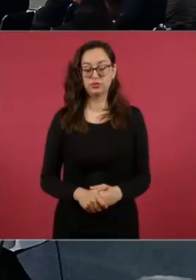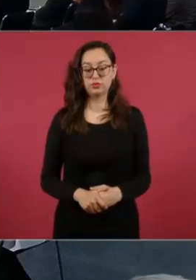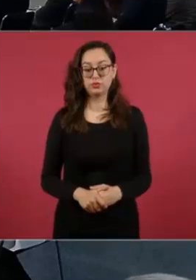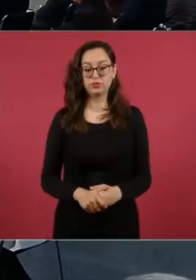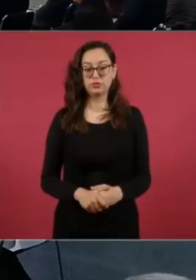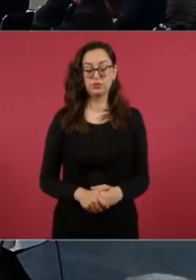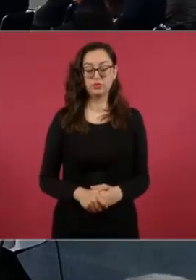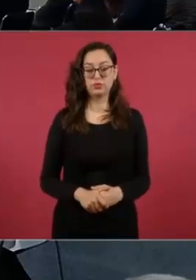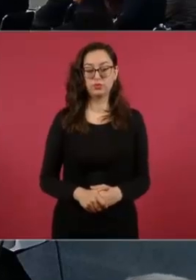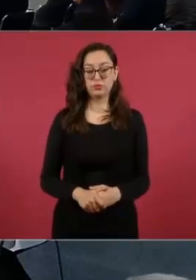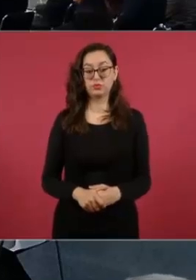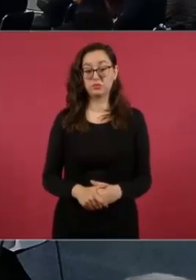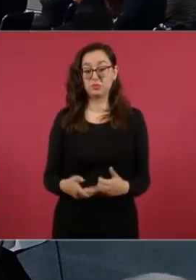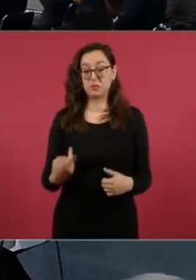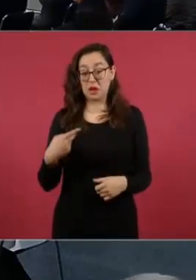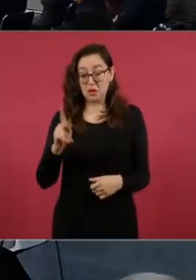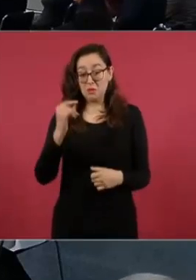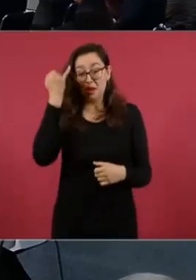Pero ¿cómo estaríamos?